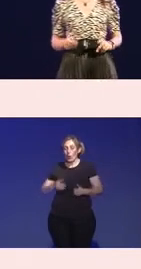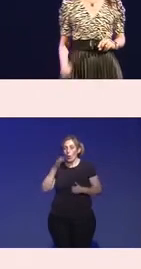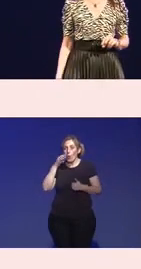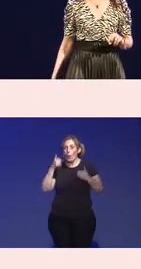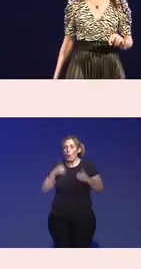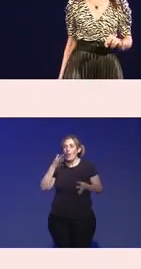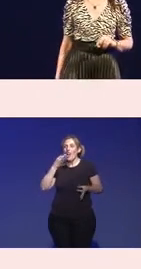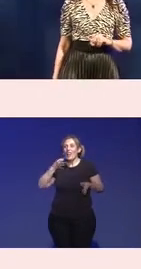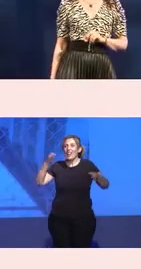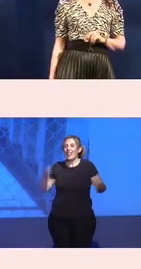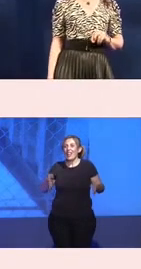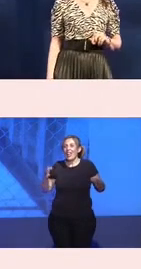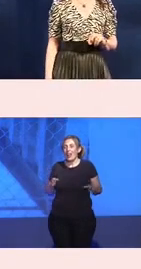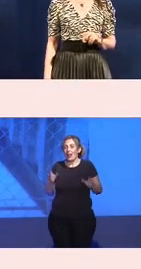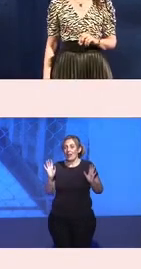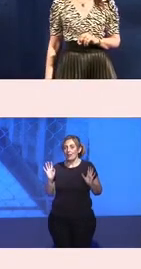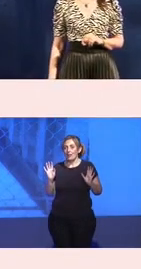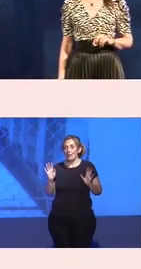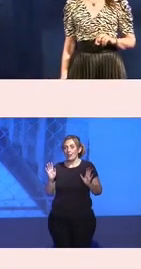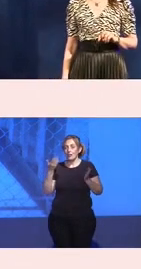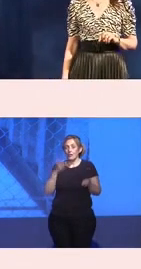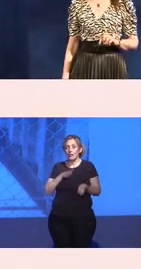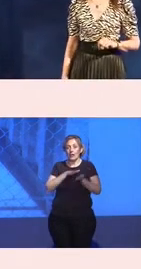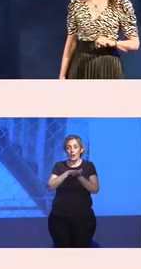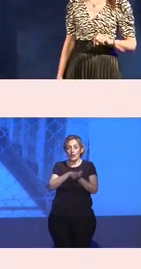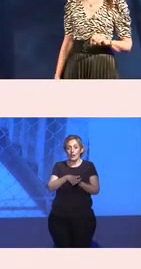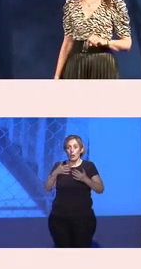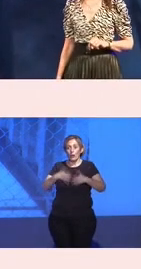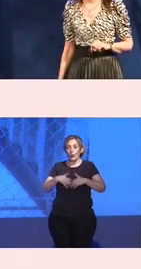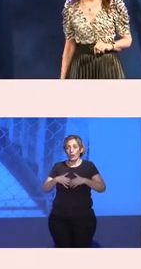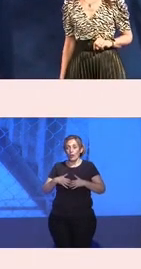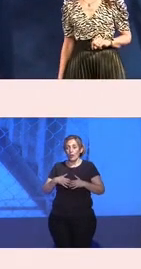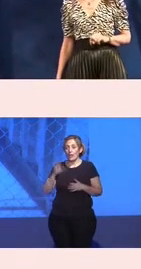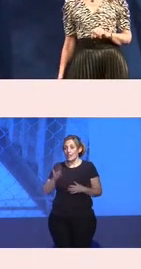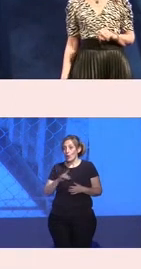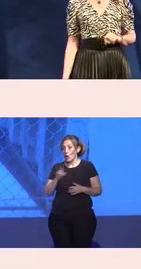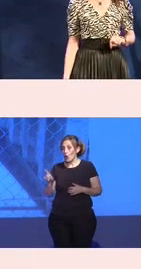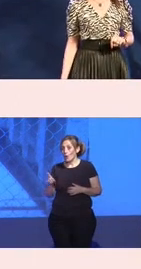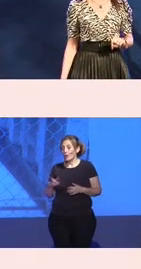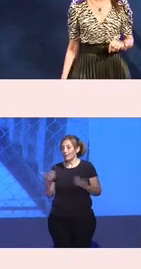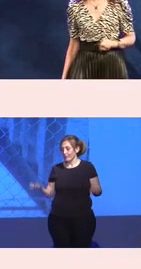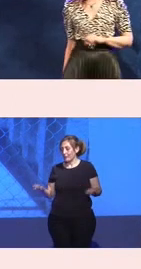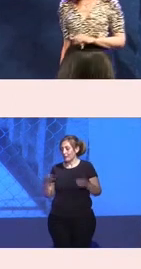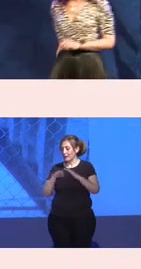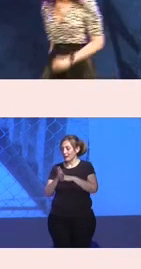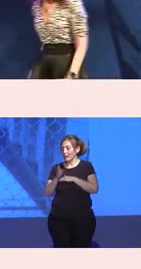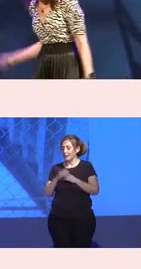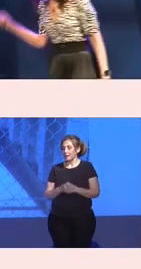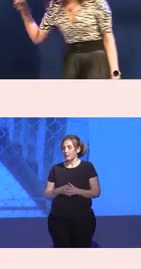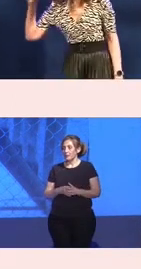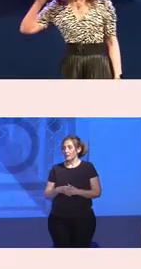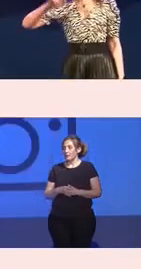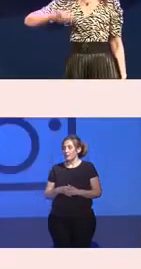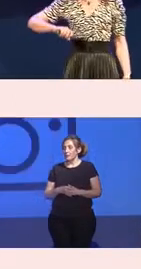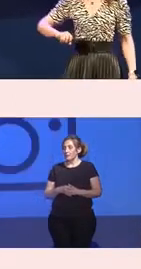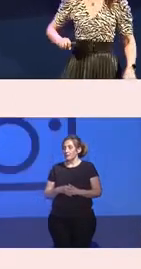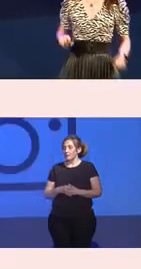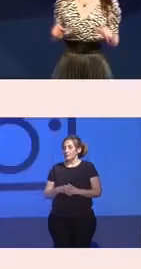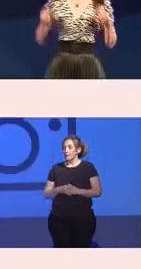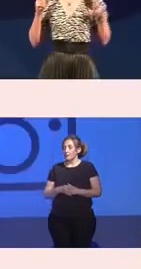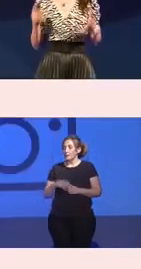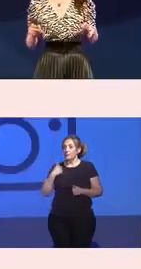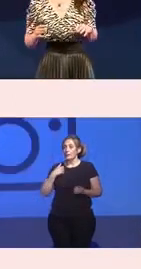tiempo real queréis que entremos en una y vemos cómo funciona vamos vamos